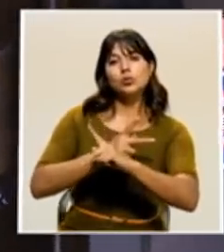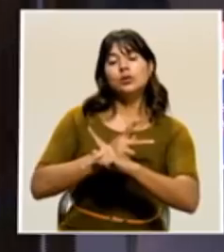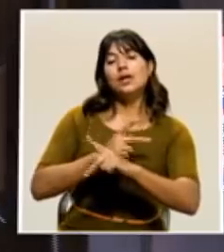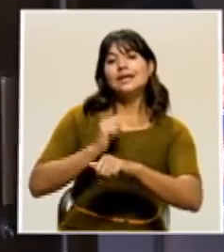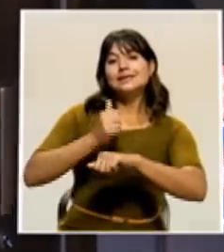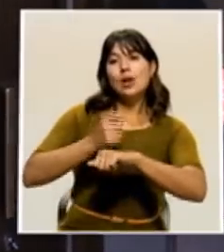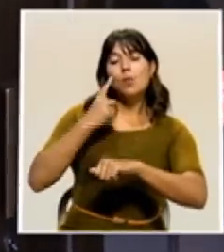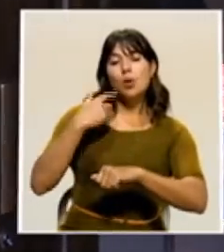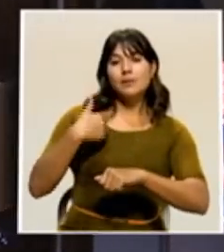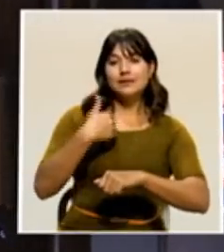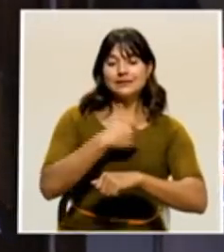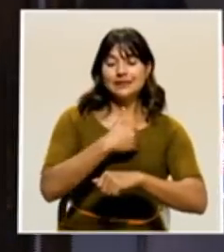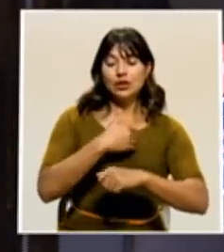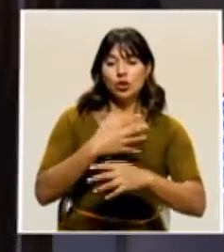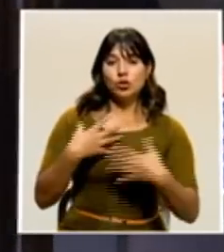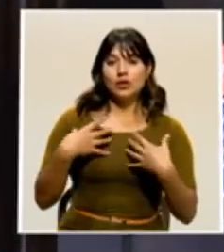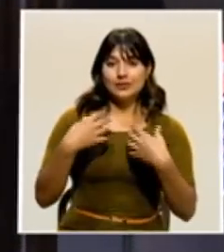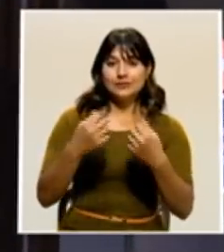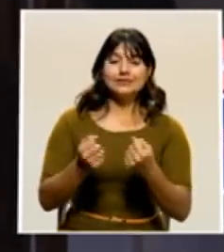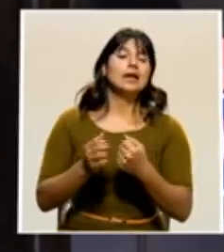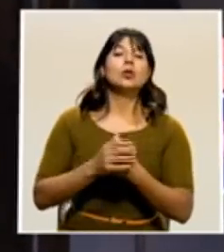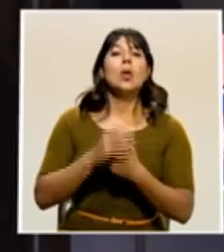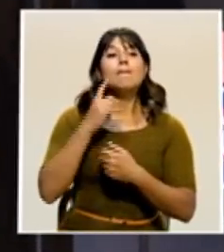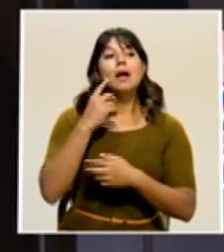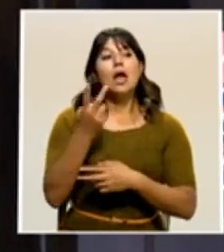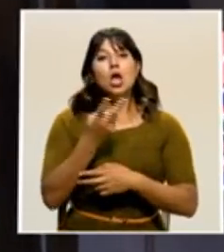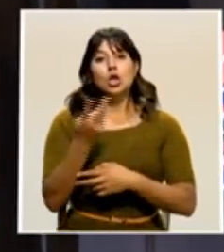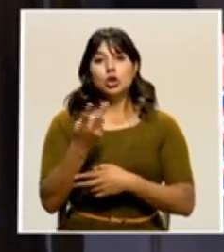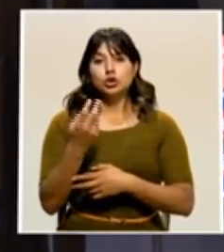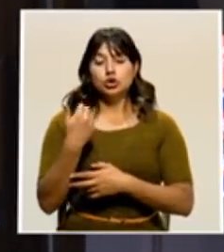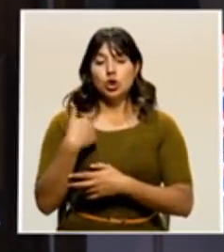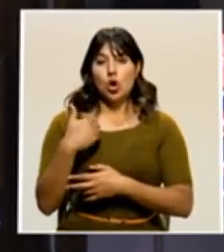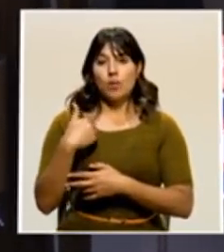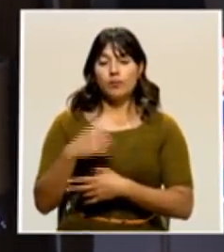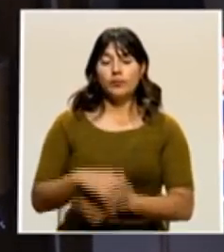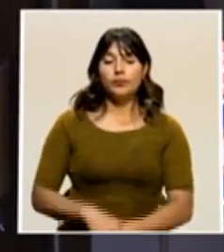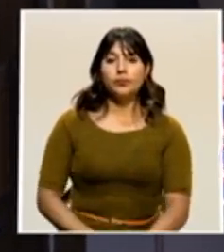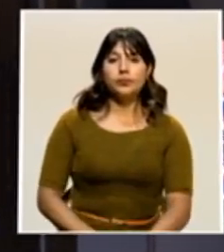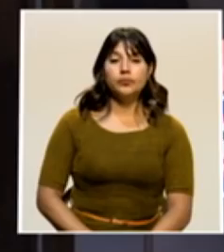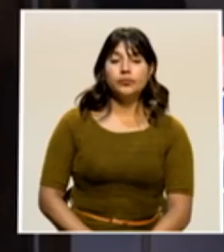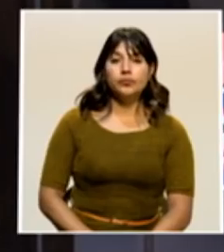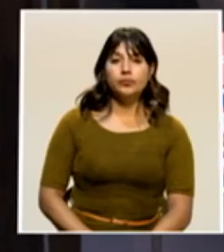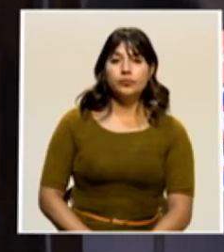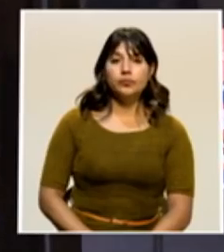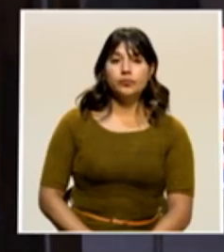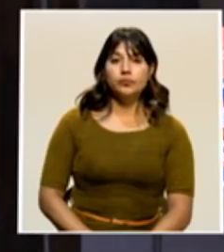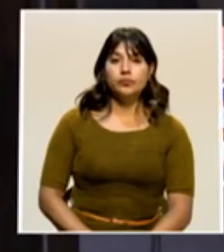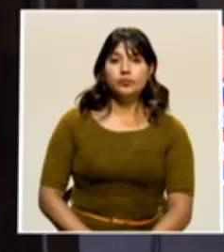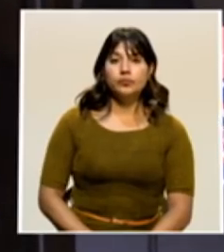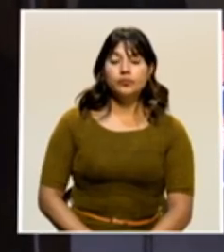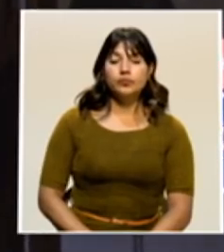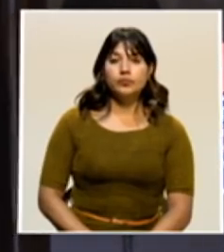Mario Barrenechea, los que estaban en esta audiencia hoy de prórroga de medidas.